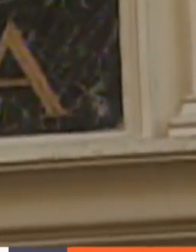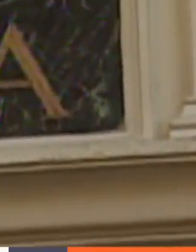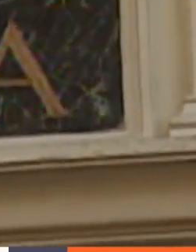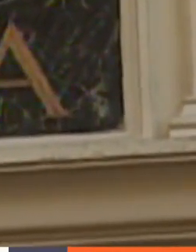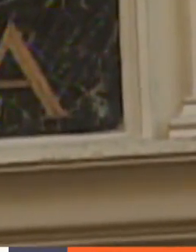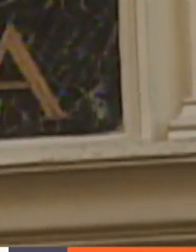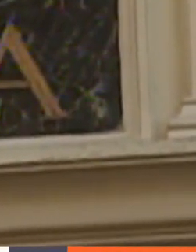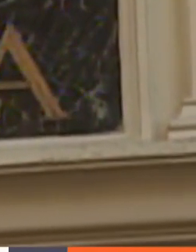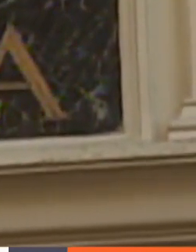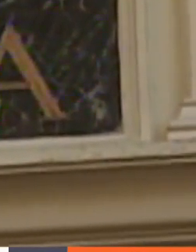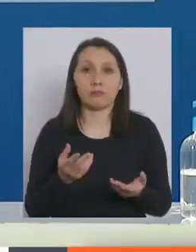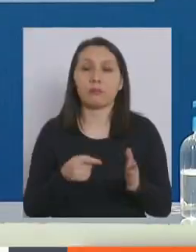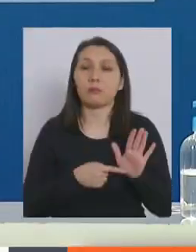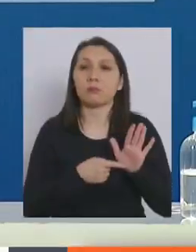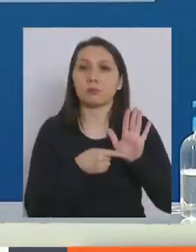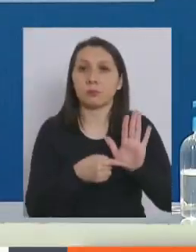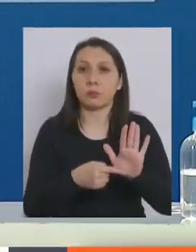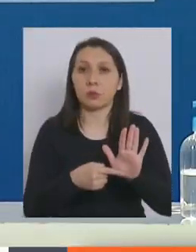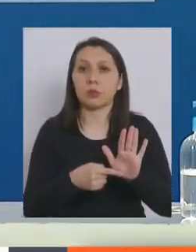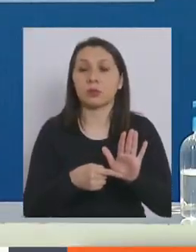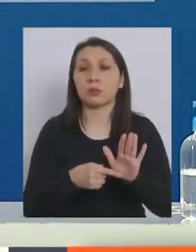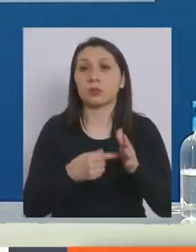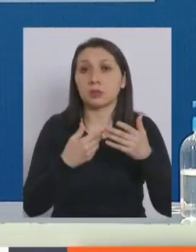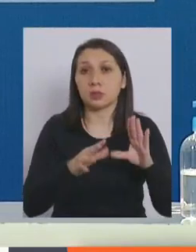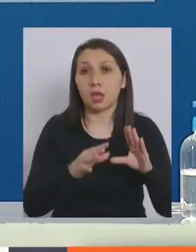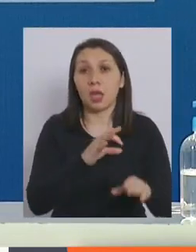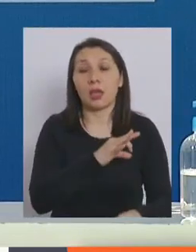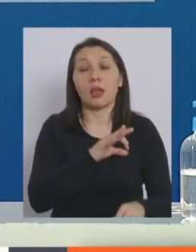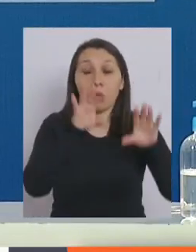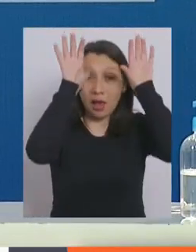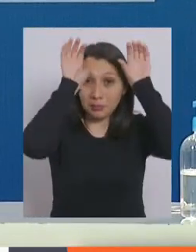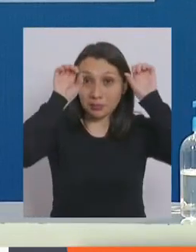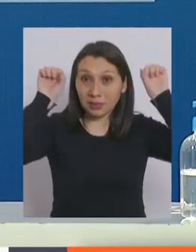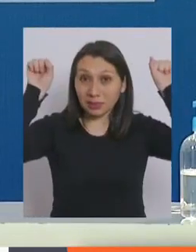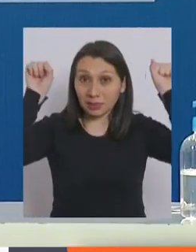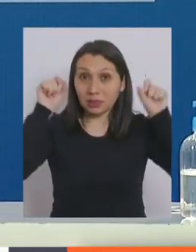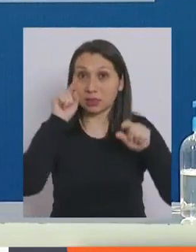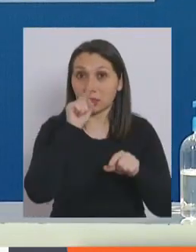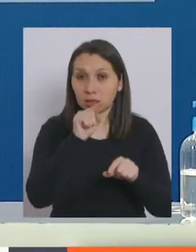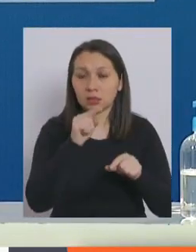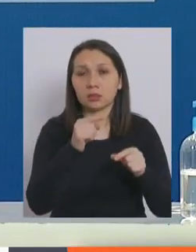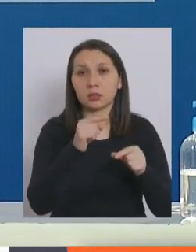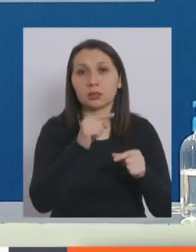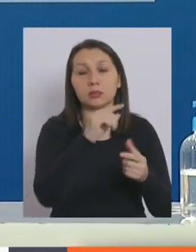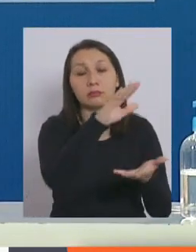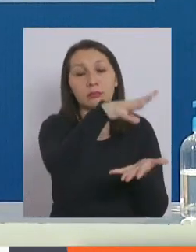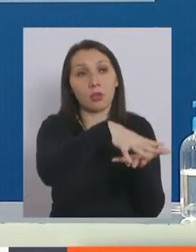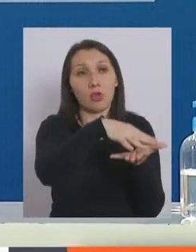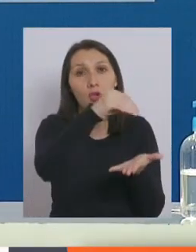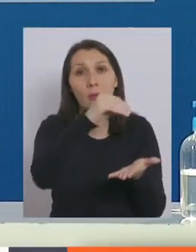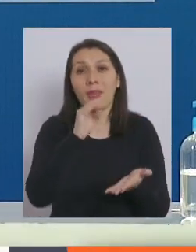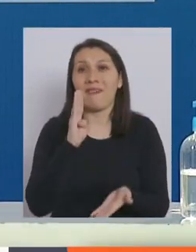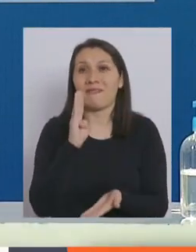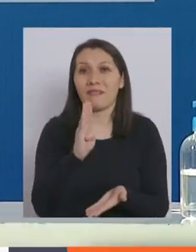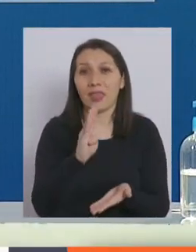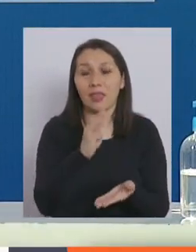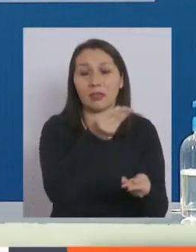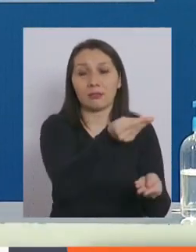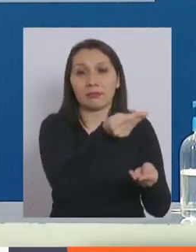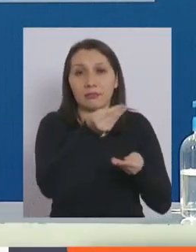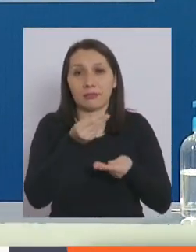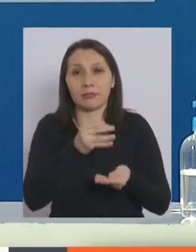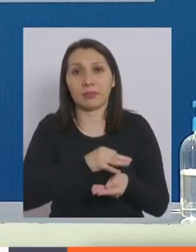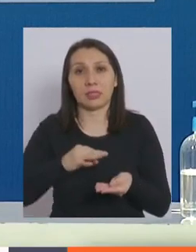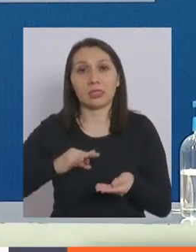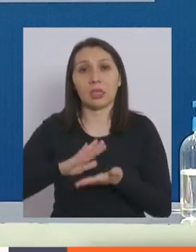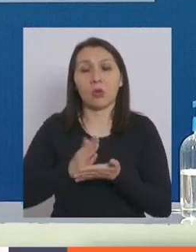impuestos por tribunales. Que una vez que el Ministerio Público haga entrega de la copia B al Ministerio de